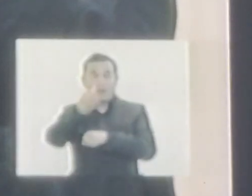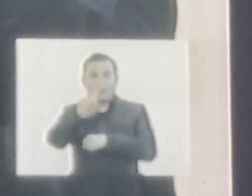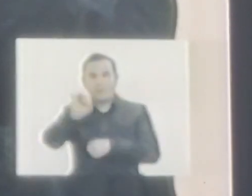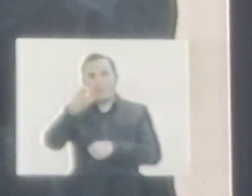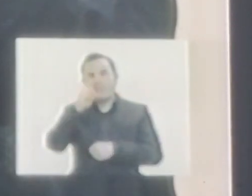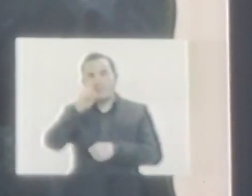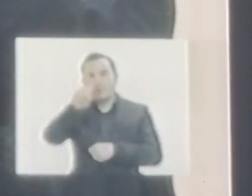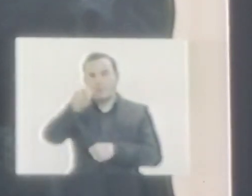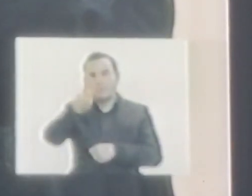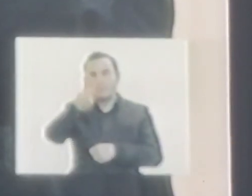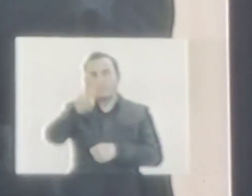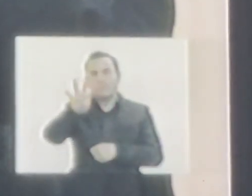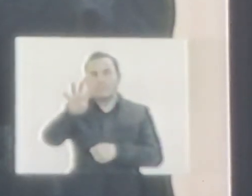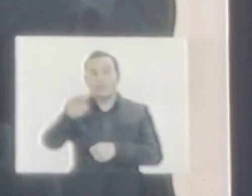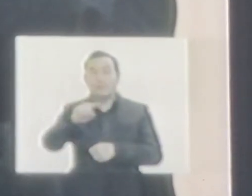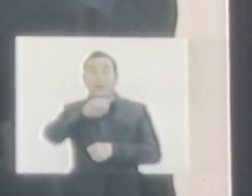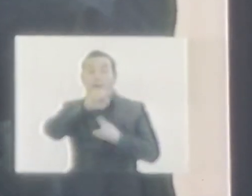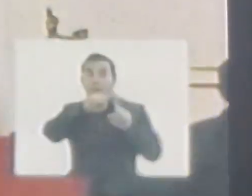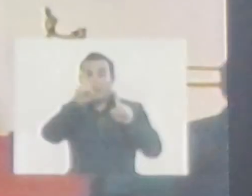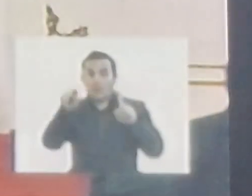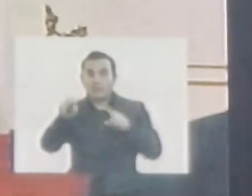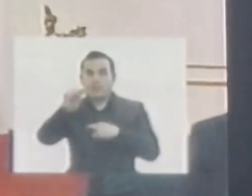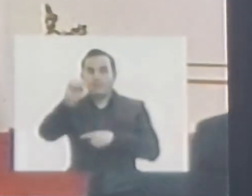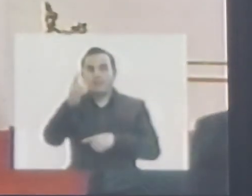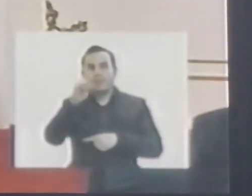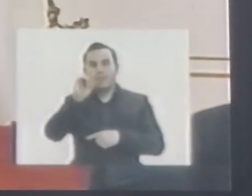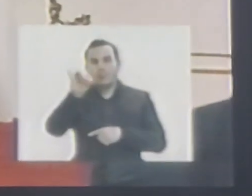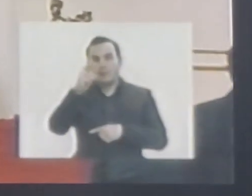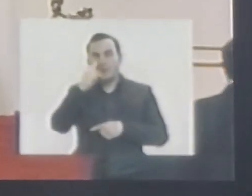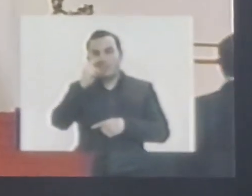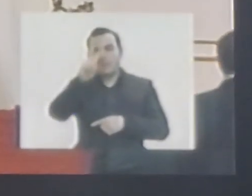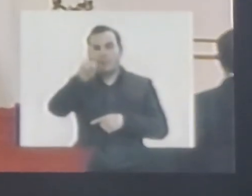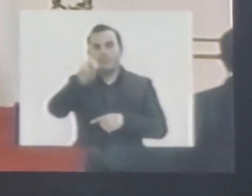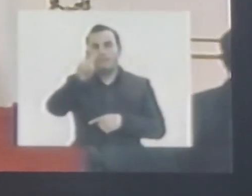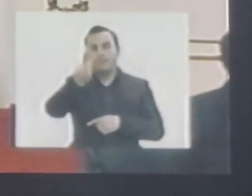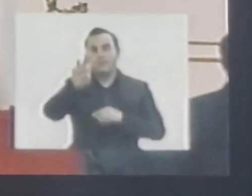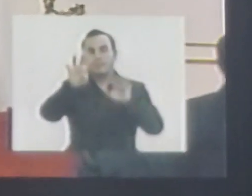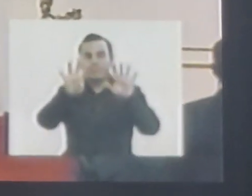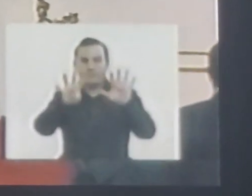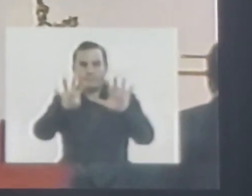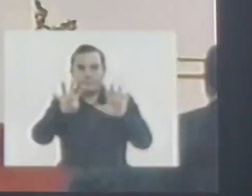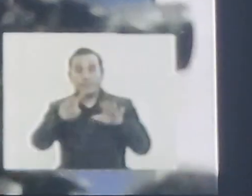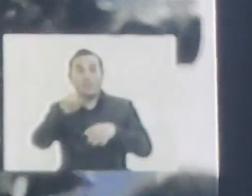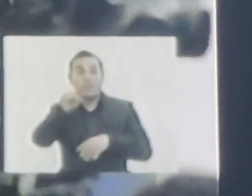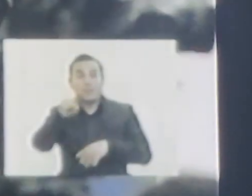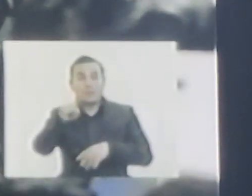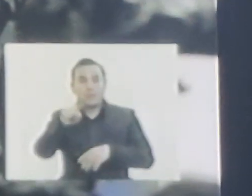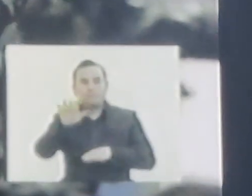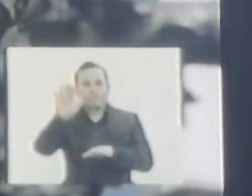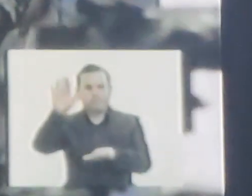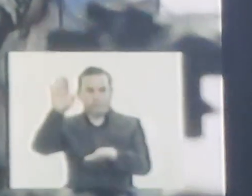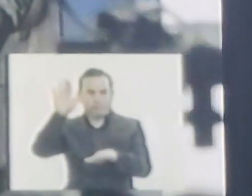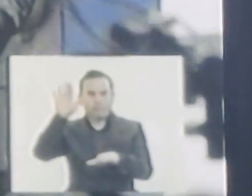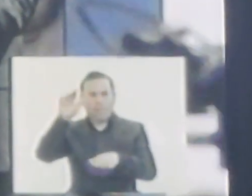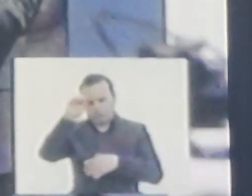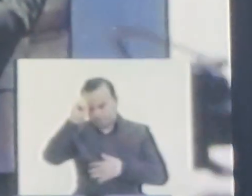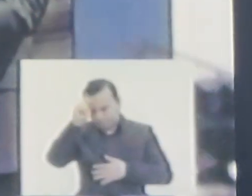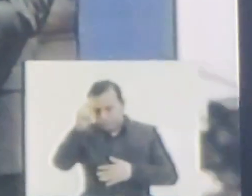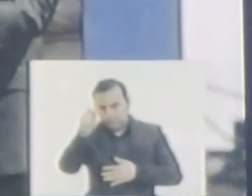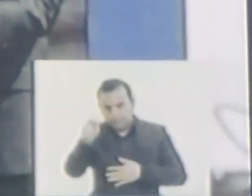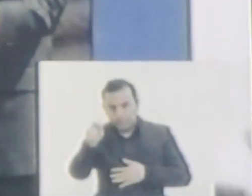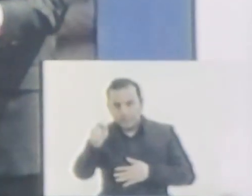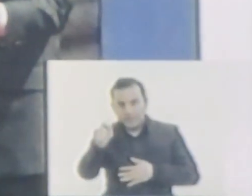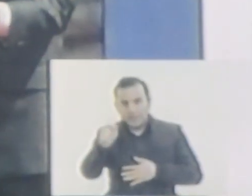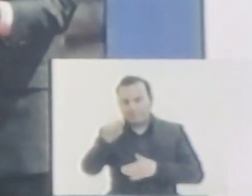de junio del 2024 hasta el 1 de junio del 2029. ¿Jura usted, bajo palabra de honor, ser